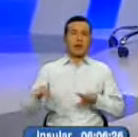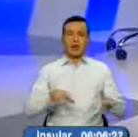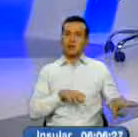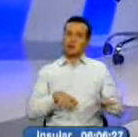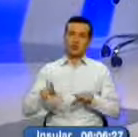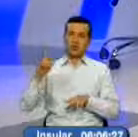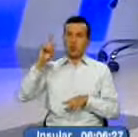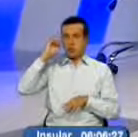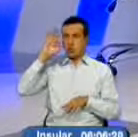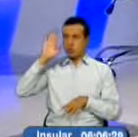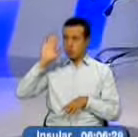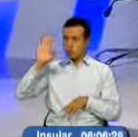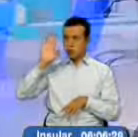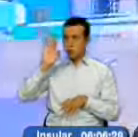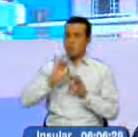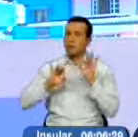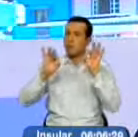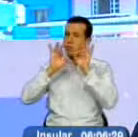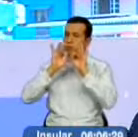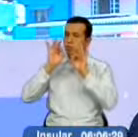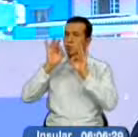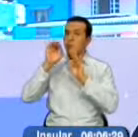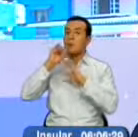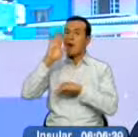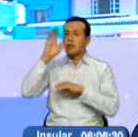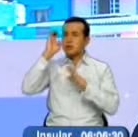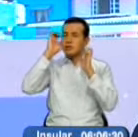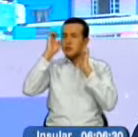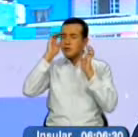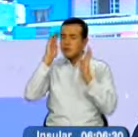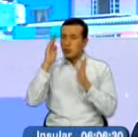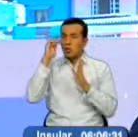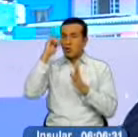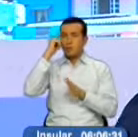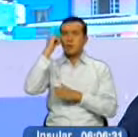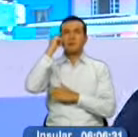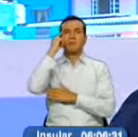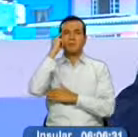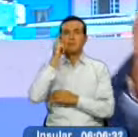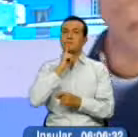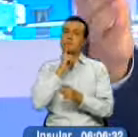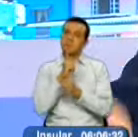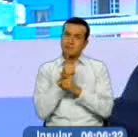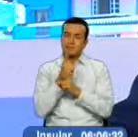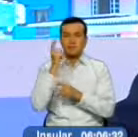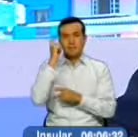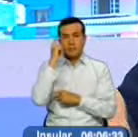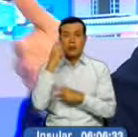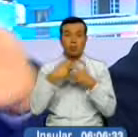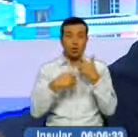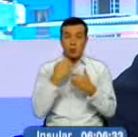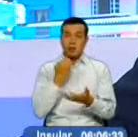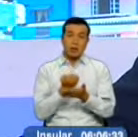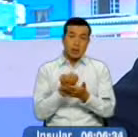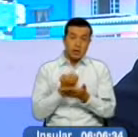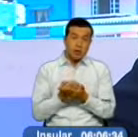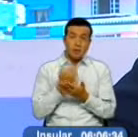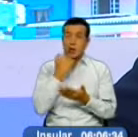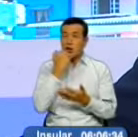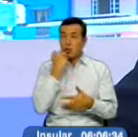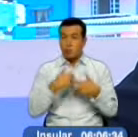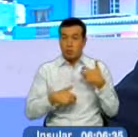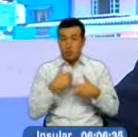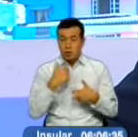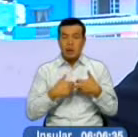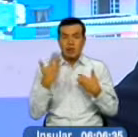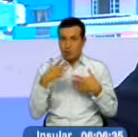pública. Y esto tiene que ver con la política pública. Deliberadamente un gobierno, si bien puede tener un bache económico o técnicamente una recesión